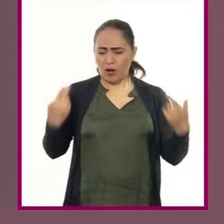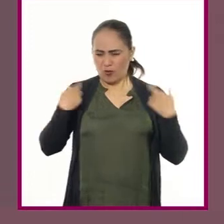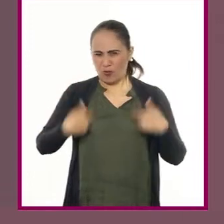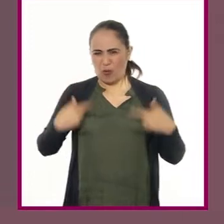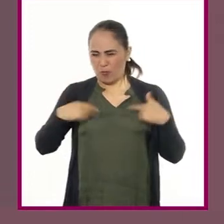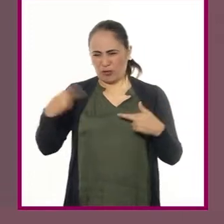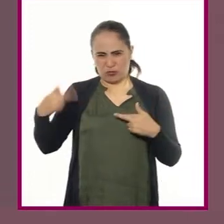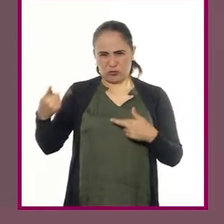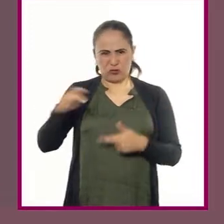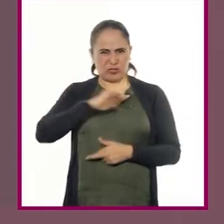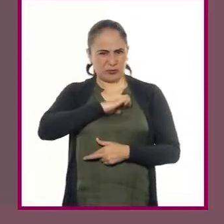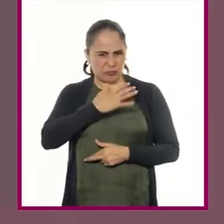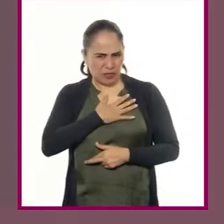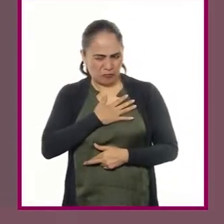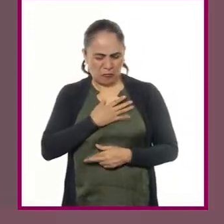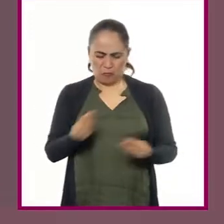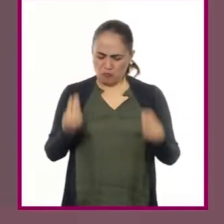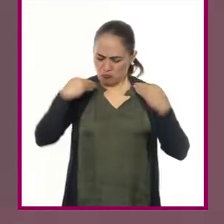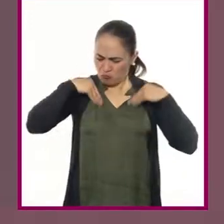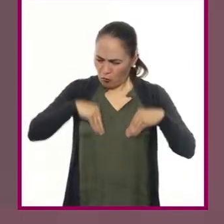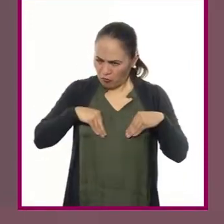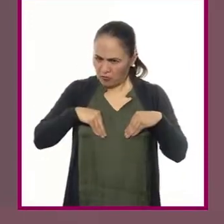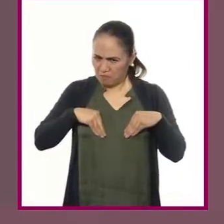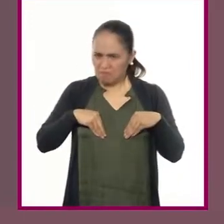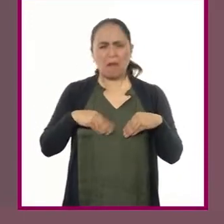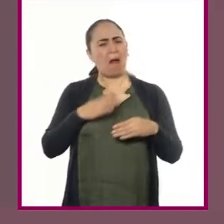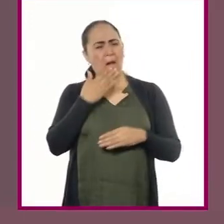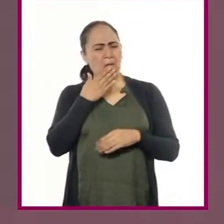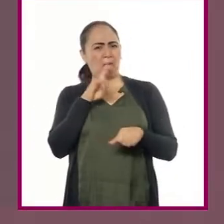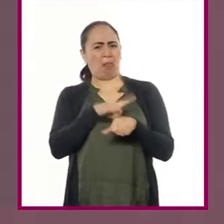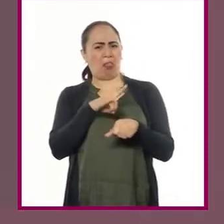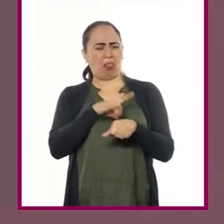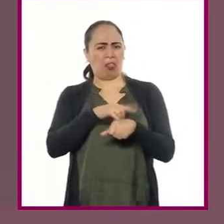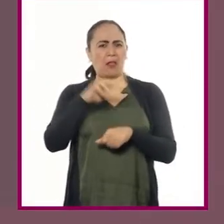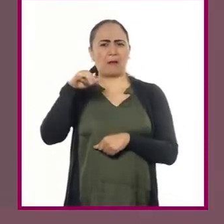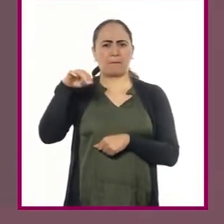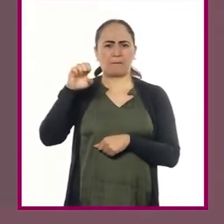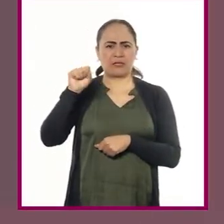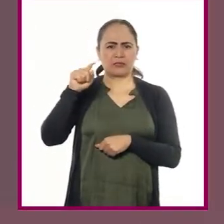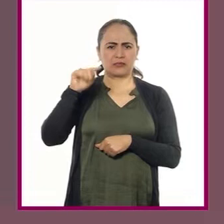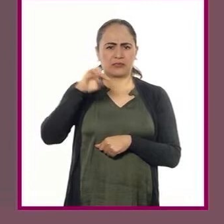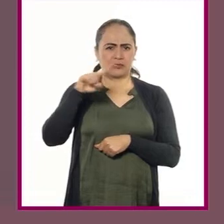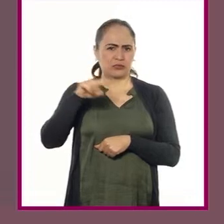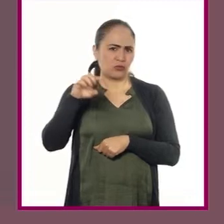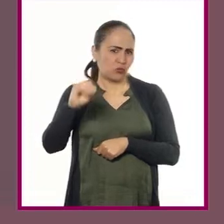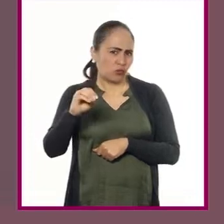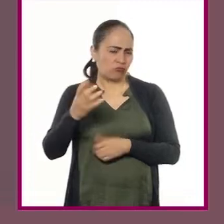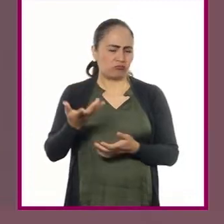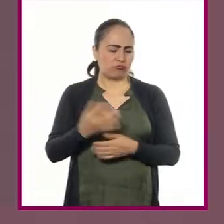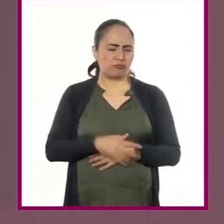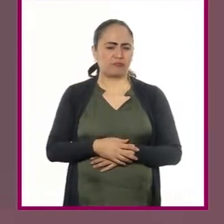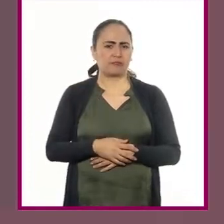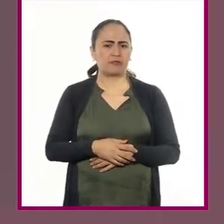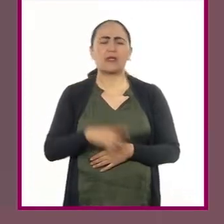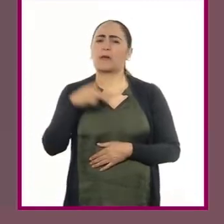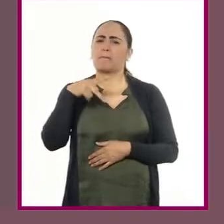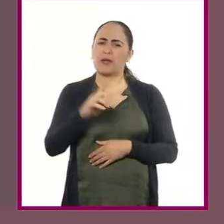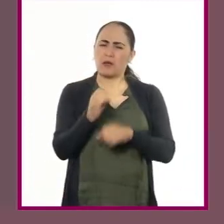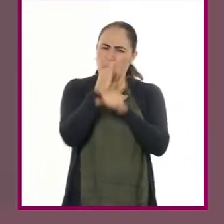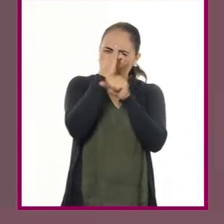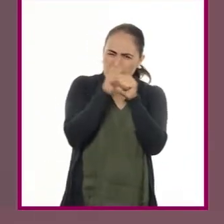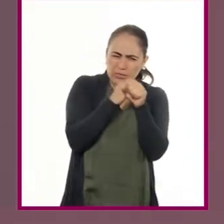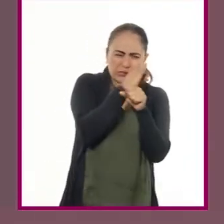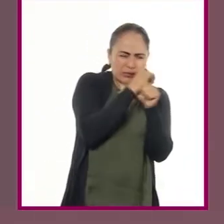castellano, era con bastante frecuencia tenido por mestizo. Lo que el estudio de la documentación de la